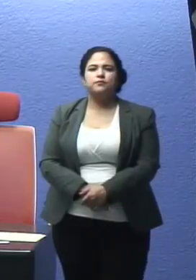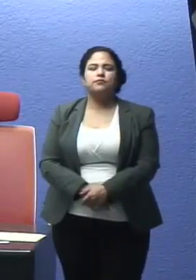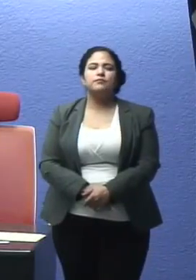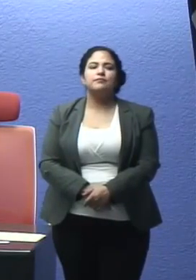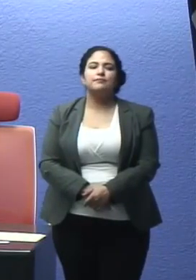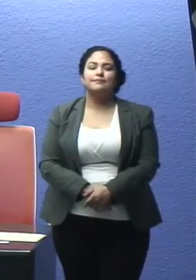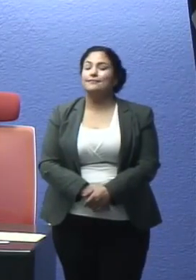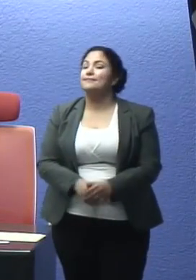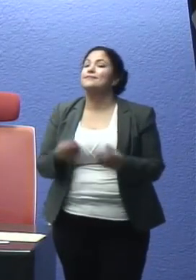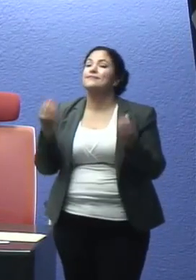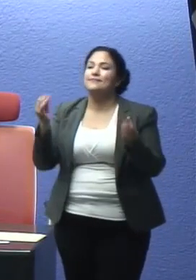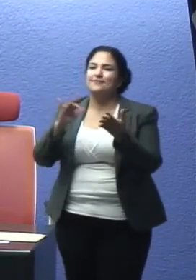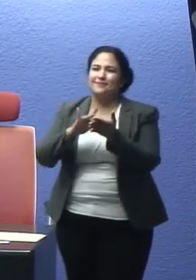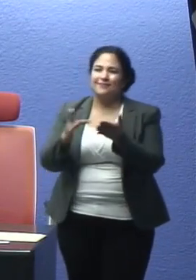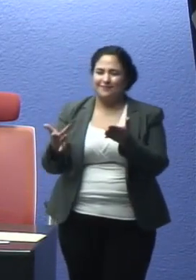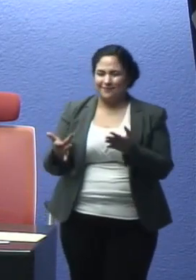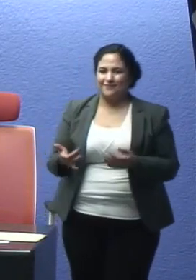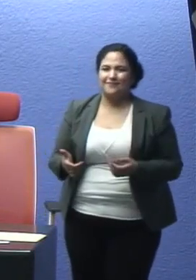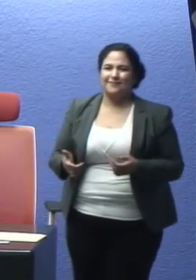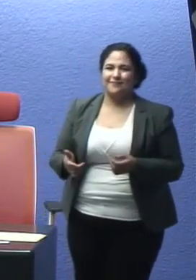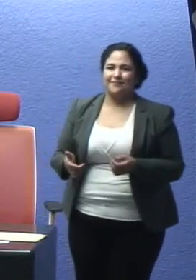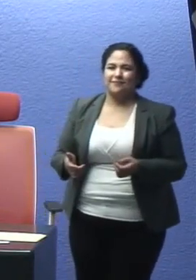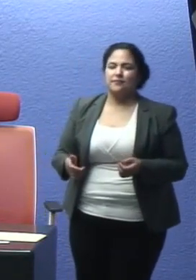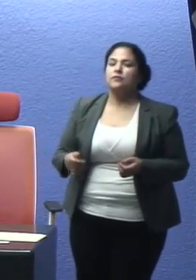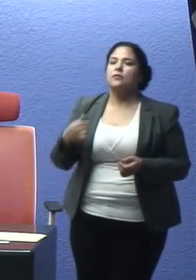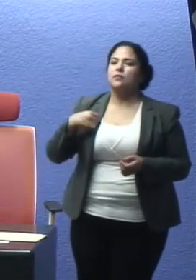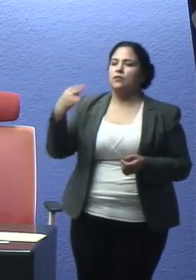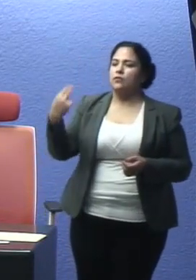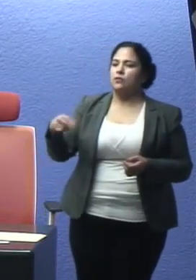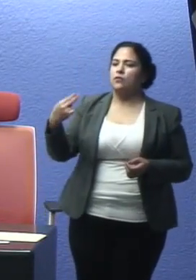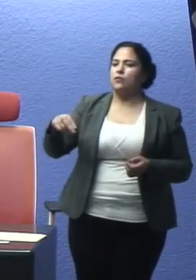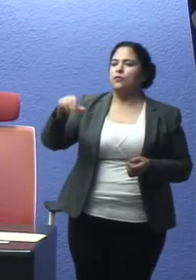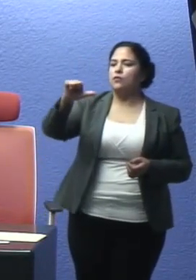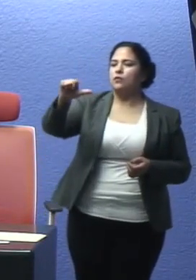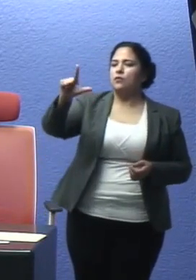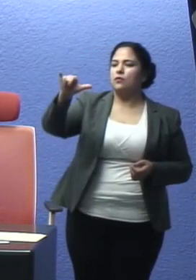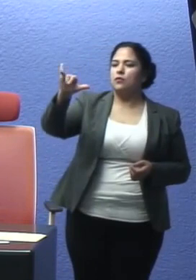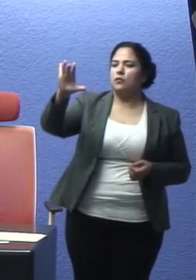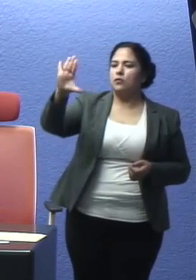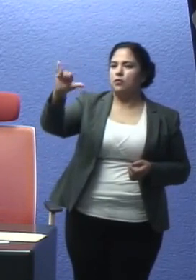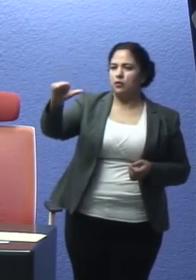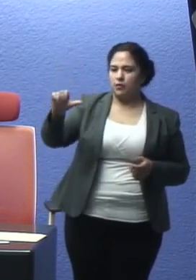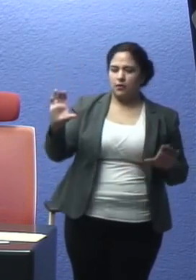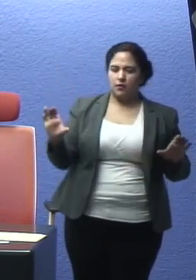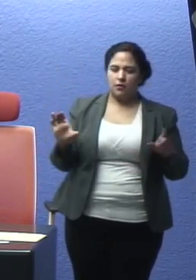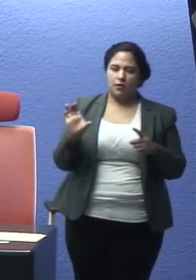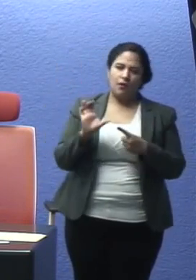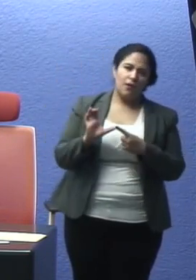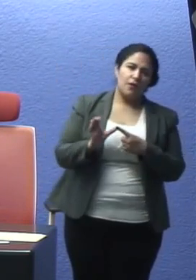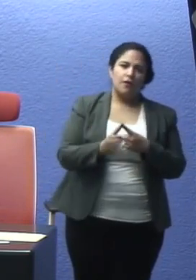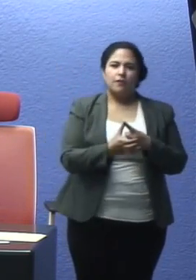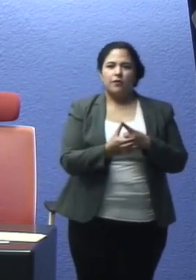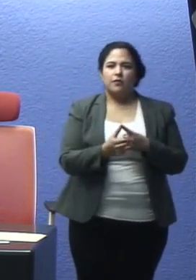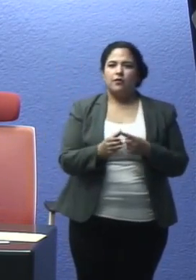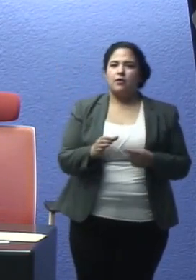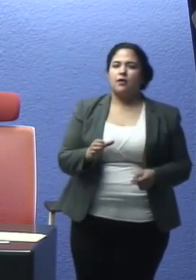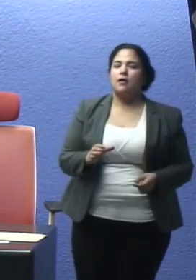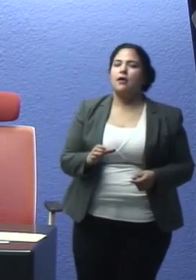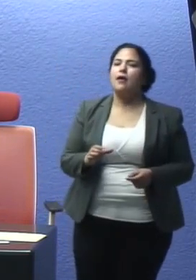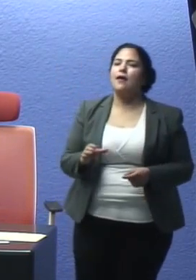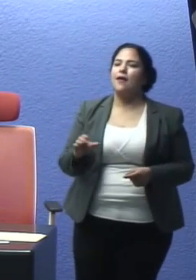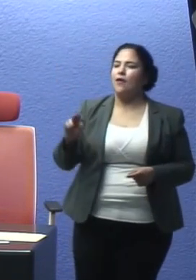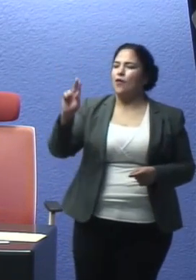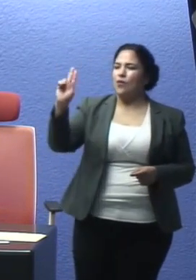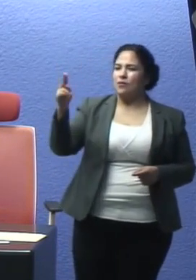Sí, muchas gracias por la oportunidad. Yo soy Alicia López del Comité de Atención a Personas con Discapacidad aquí en la UNAM.